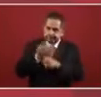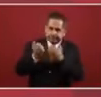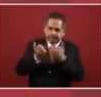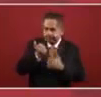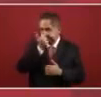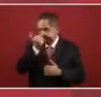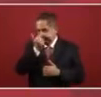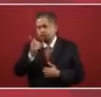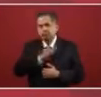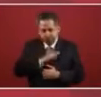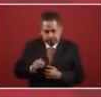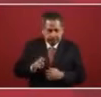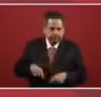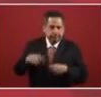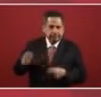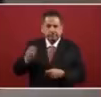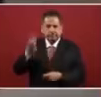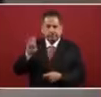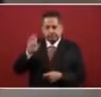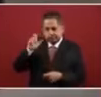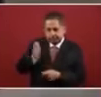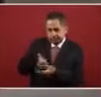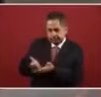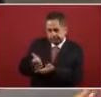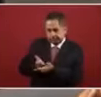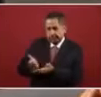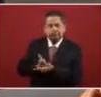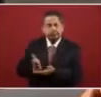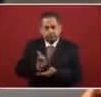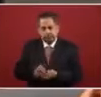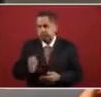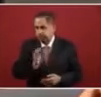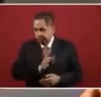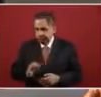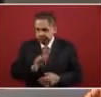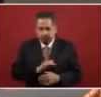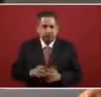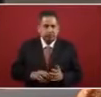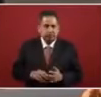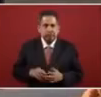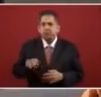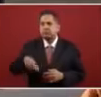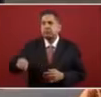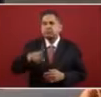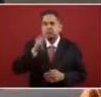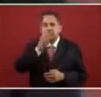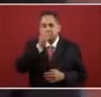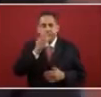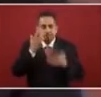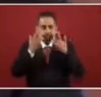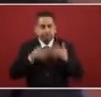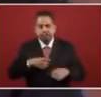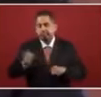tengan becas y no abandonen la